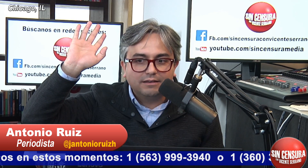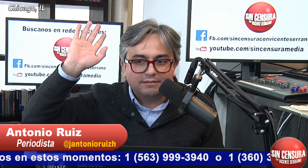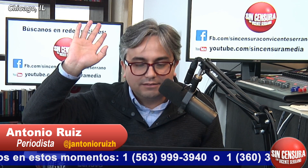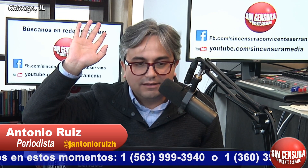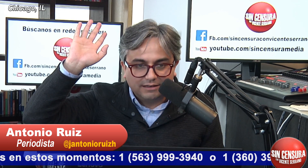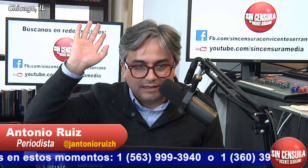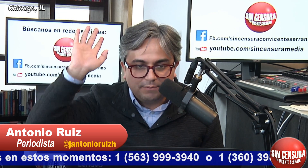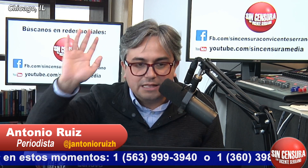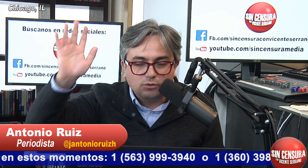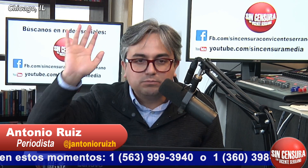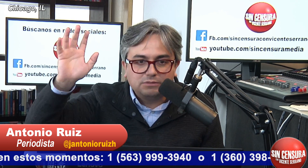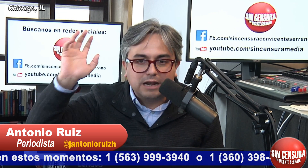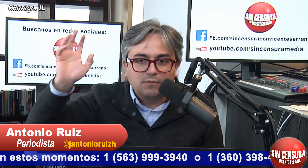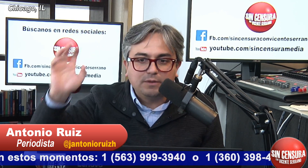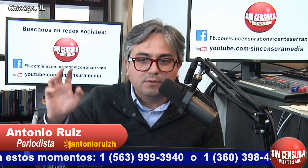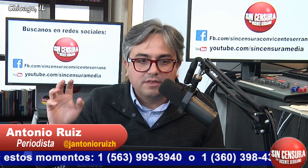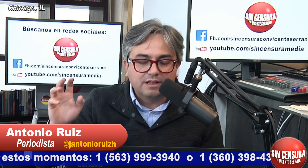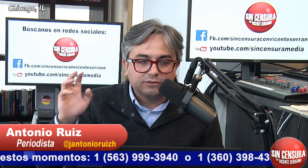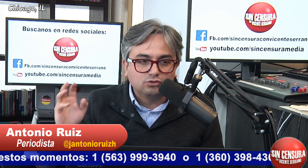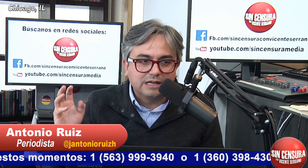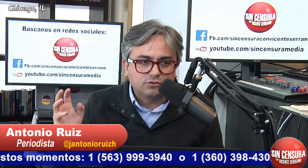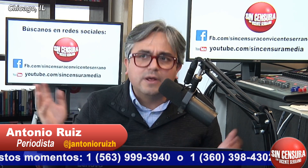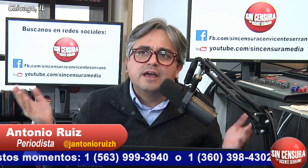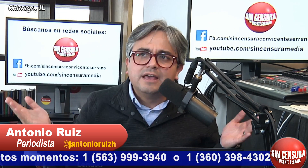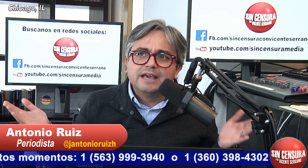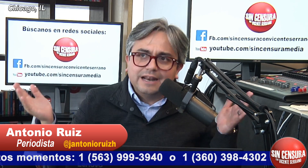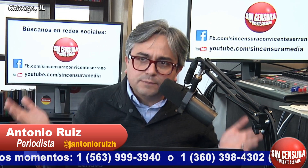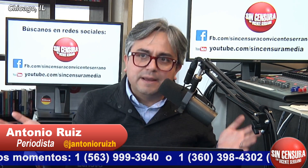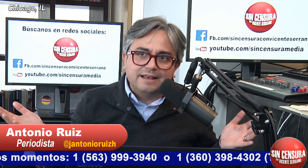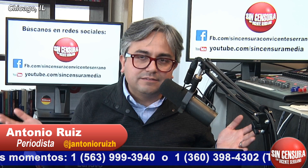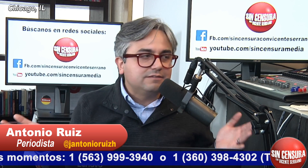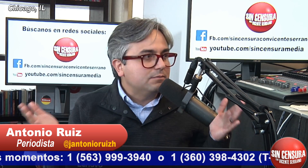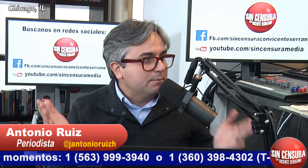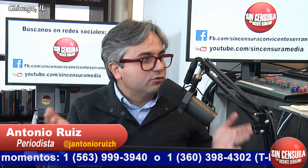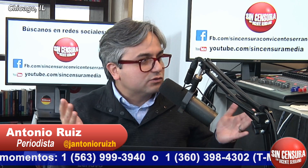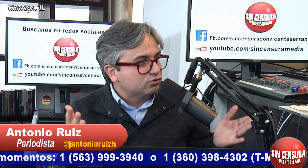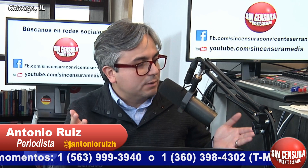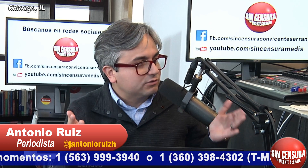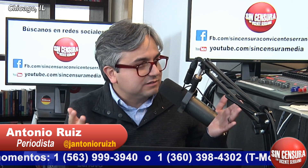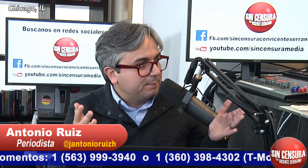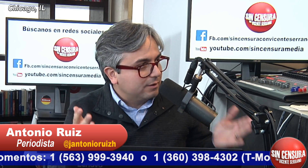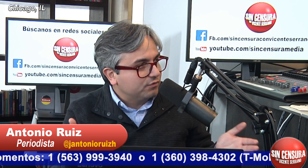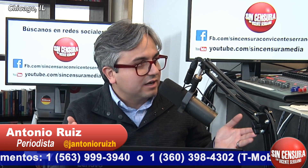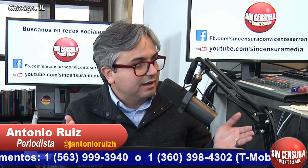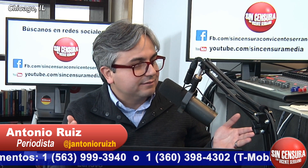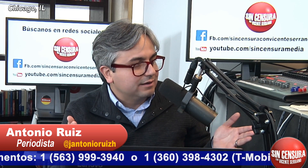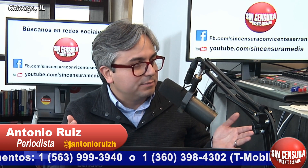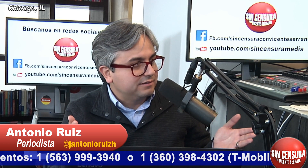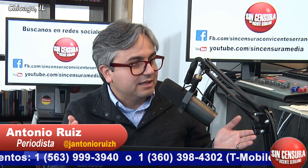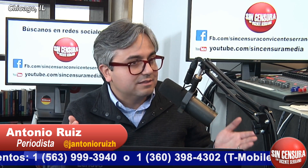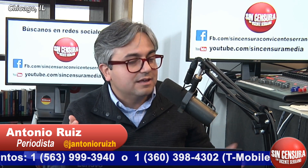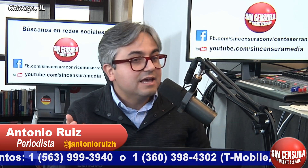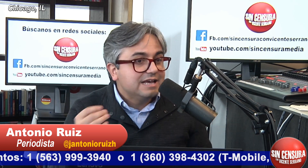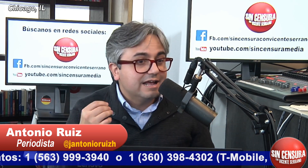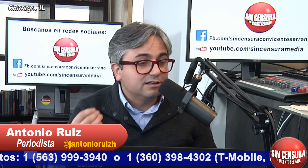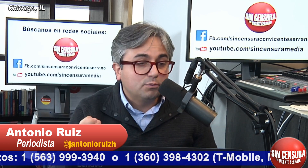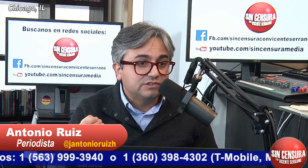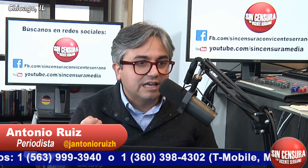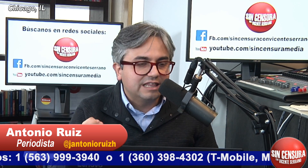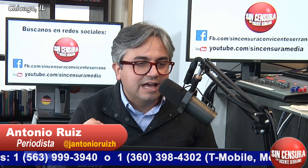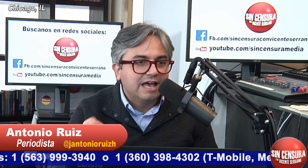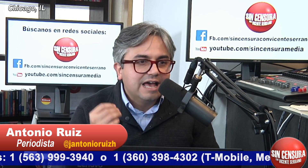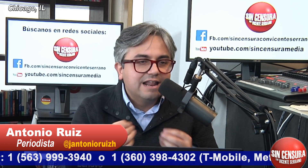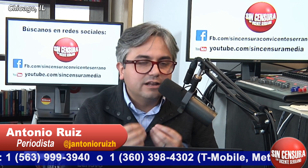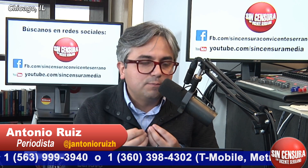es que está viviendo algún tipo de resultados ahora qué les parece si vemos y escuchamos esta pregunta que le hacen al presidente y la